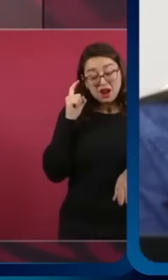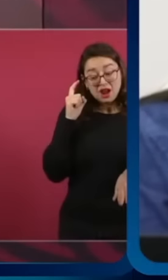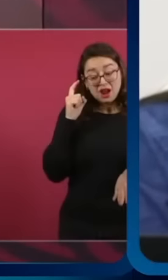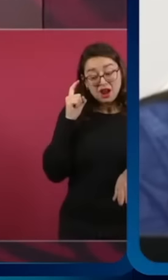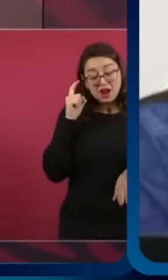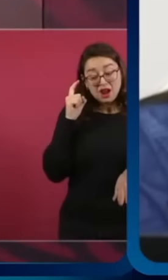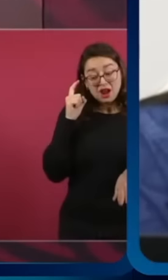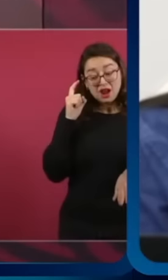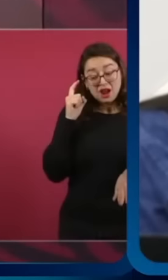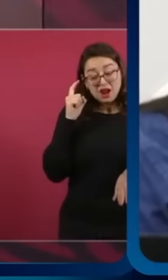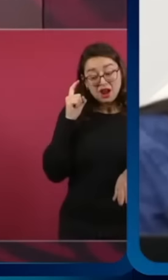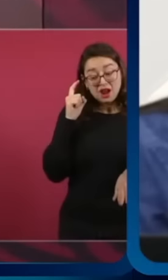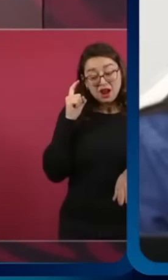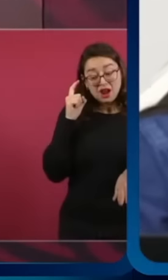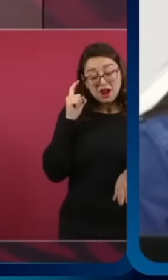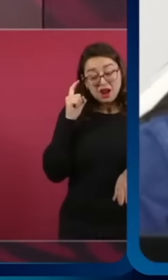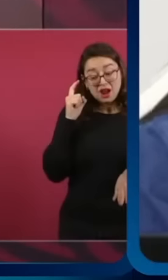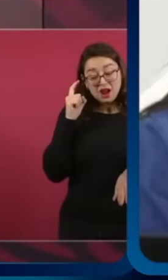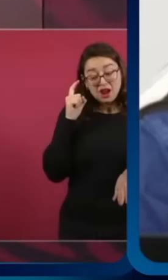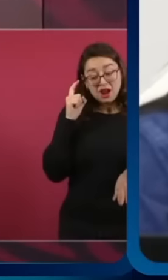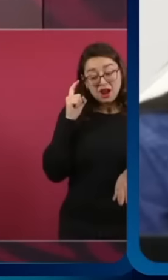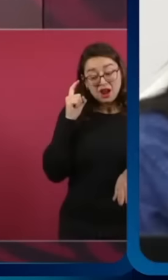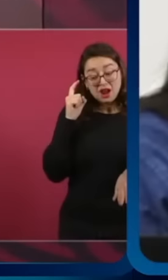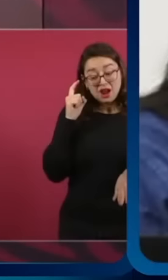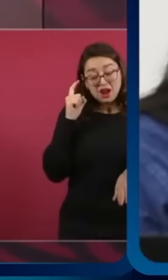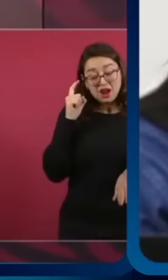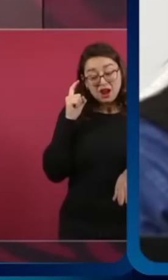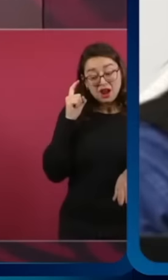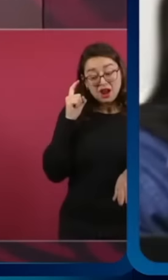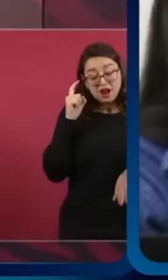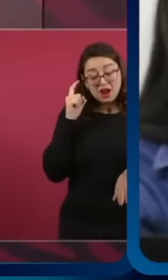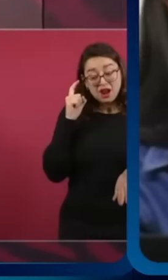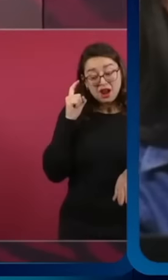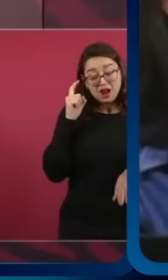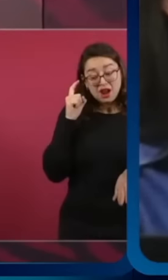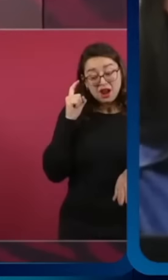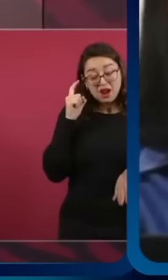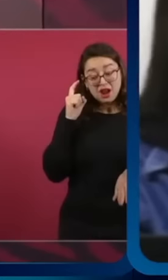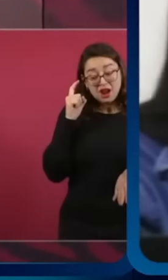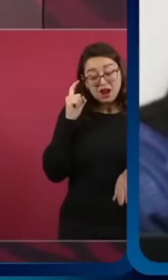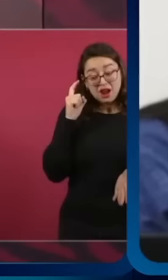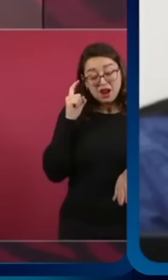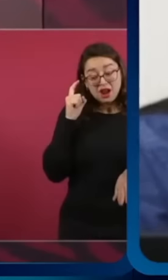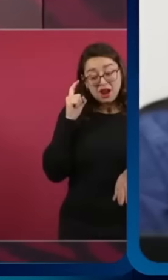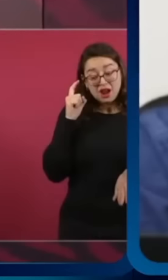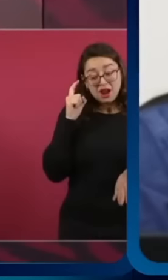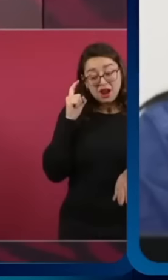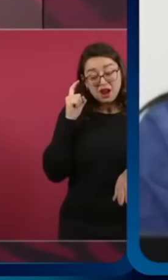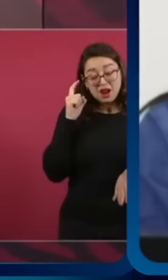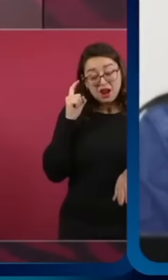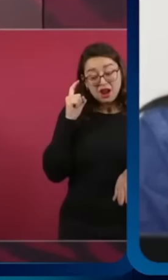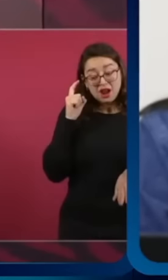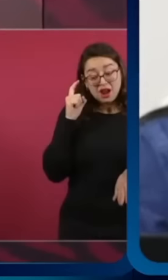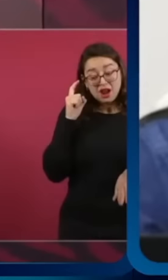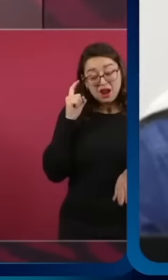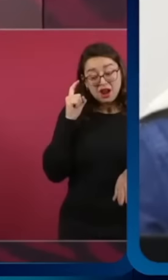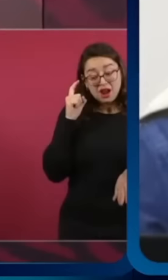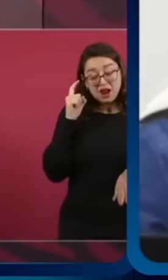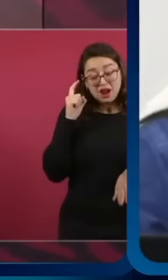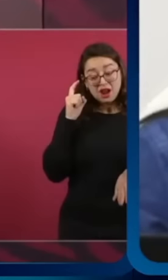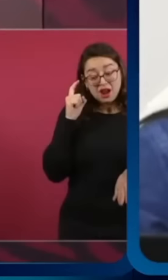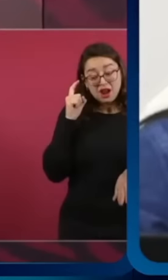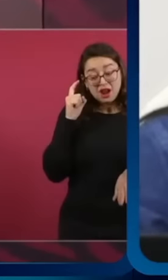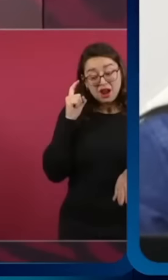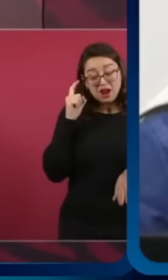que te tomas en serio tu chamba como presidente y no las piltrafas que teníamos anteriormente, pues claro que estás